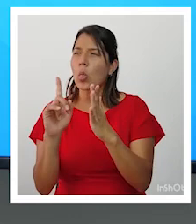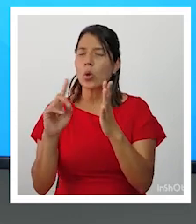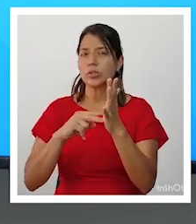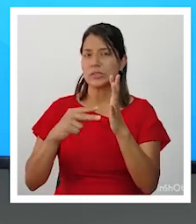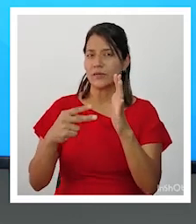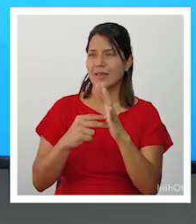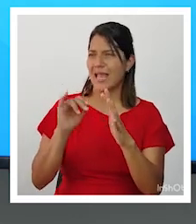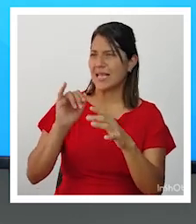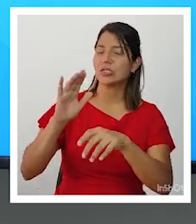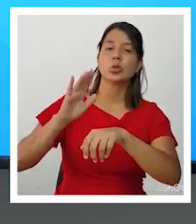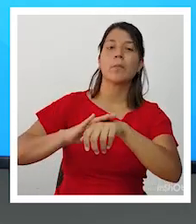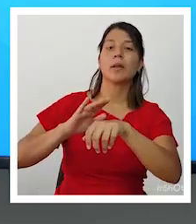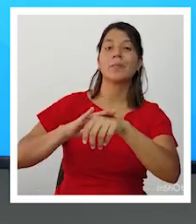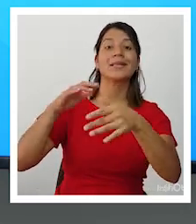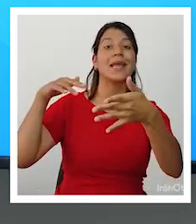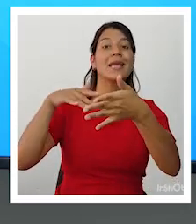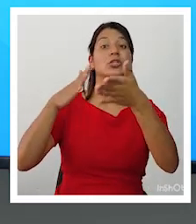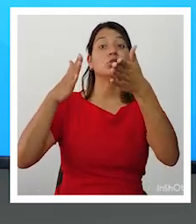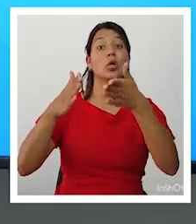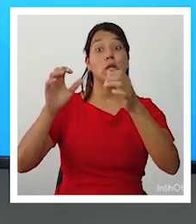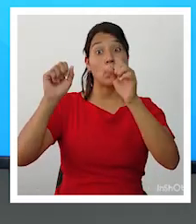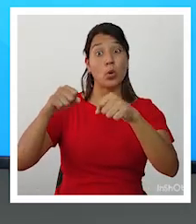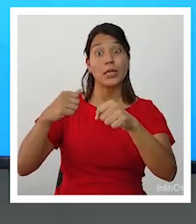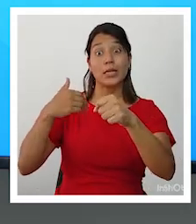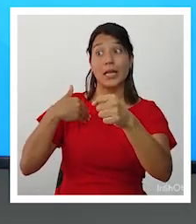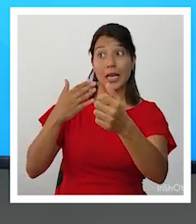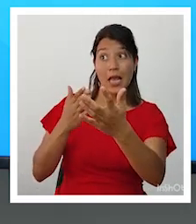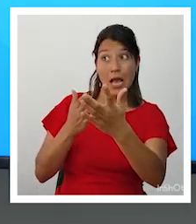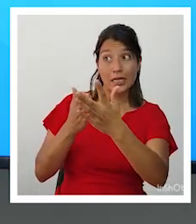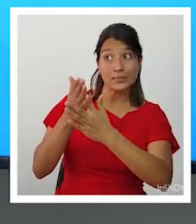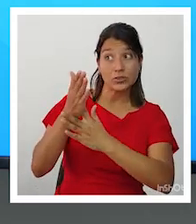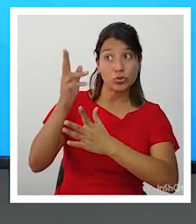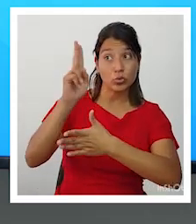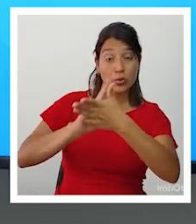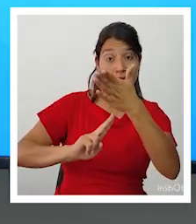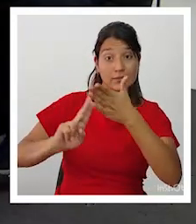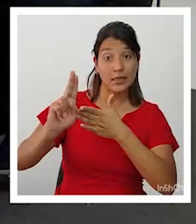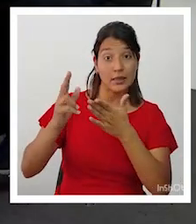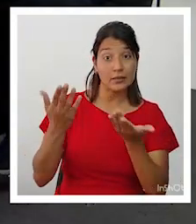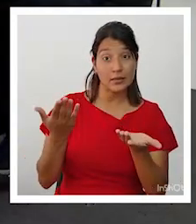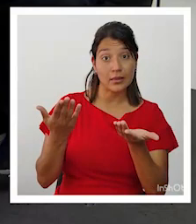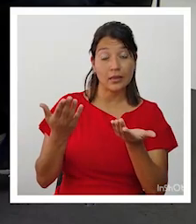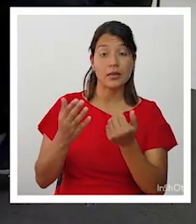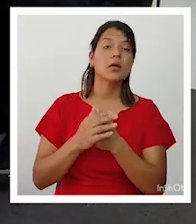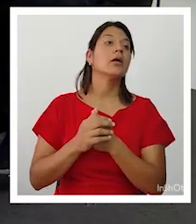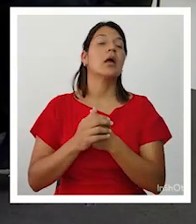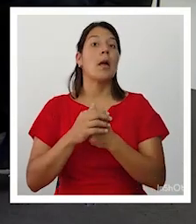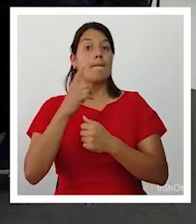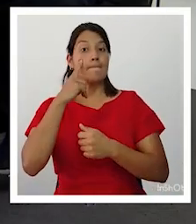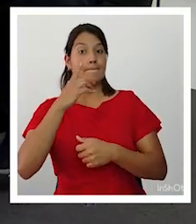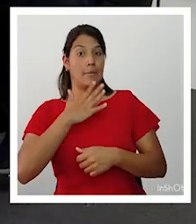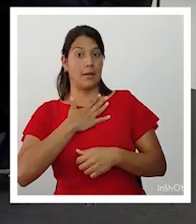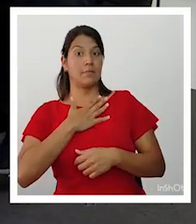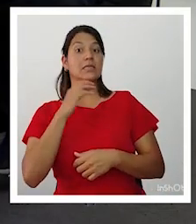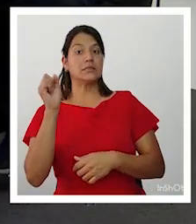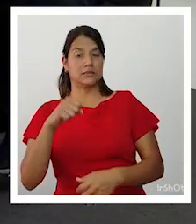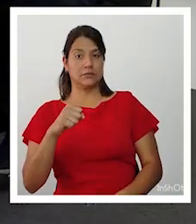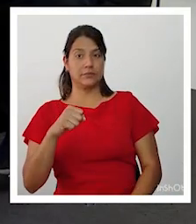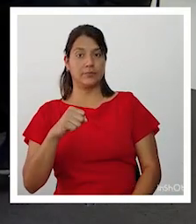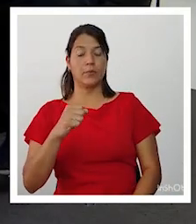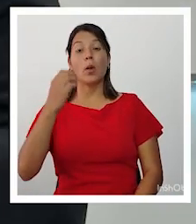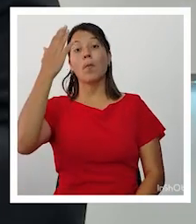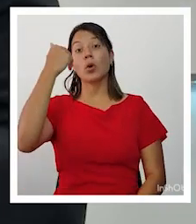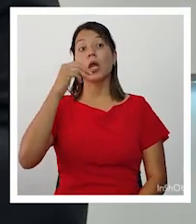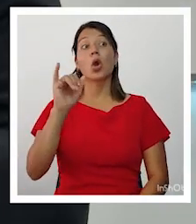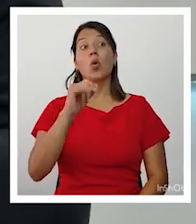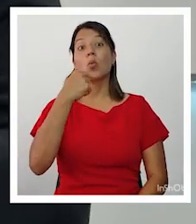al estudiante accesar estudios universitarios? En mi caso, sí, porque como te